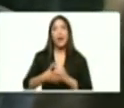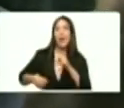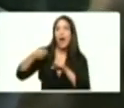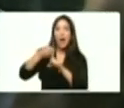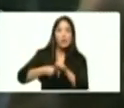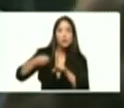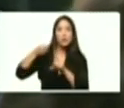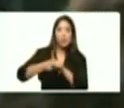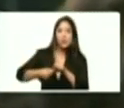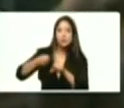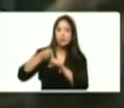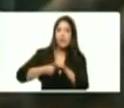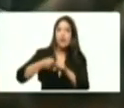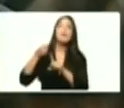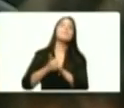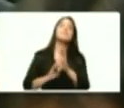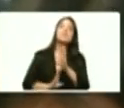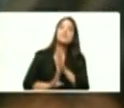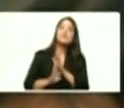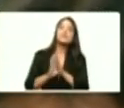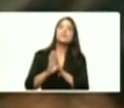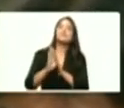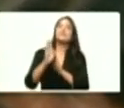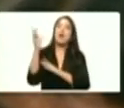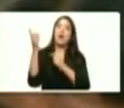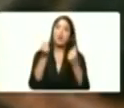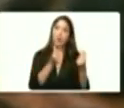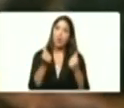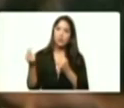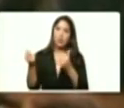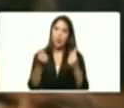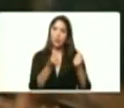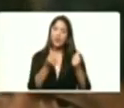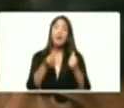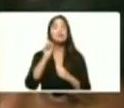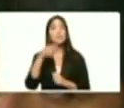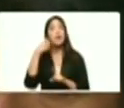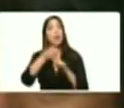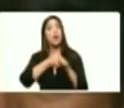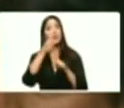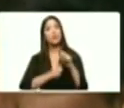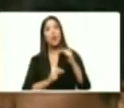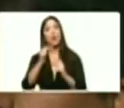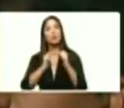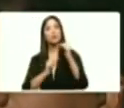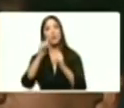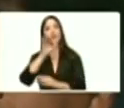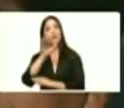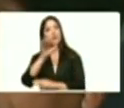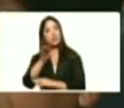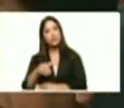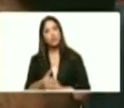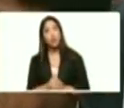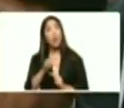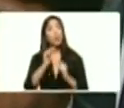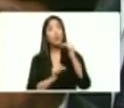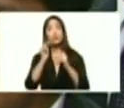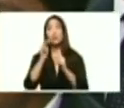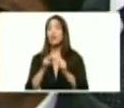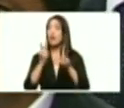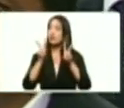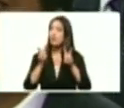recuperación económica del crecimiento y la lucha por la construcción del futuro, la construcción de lo nuevo,